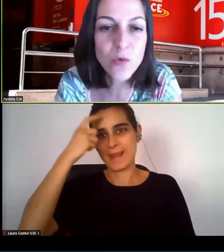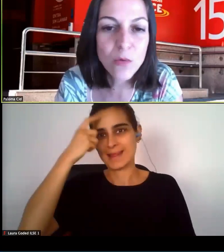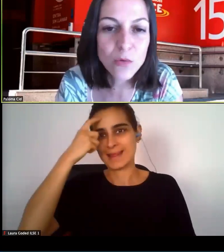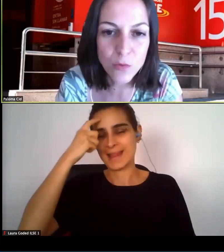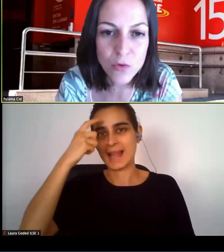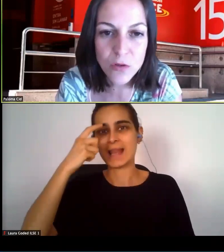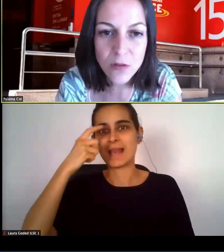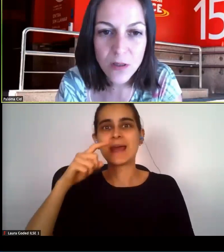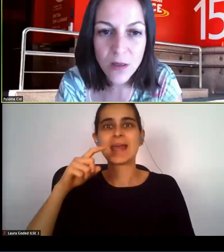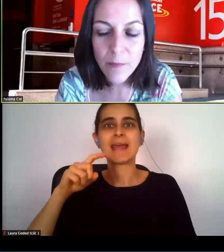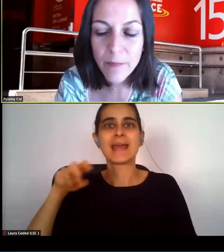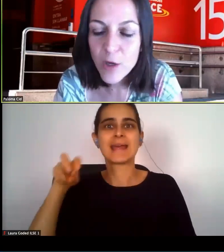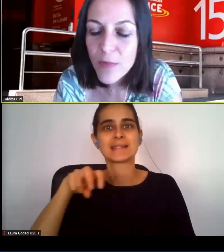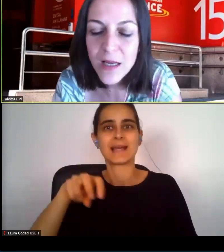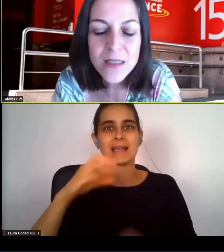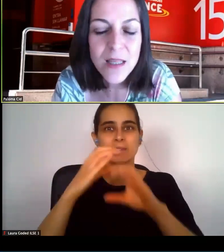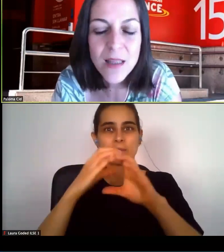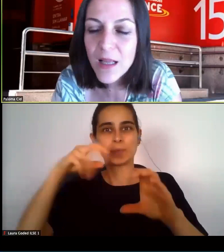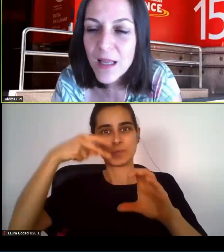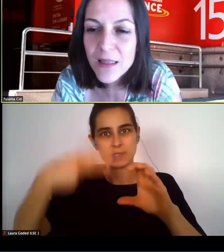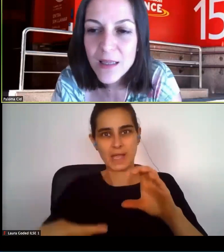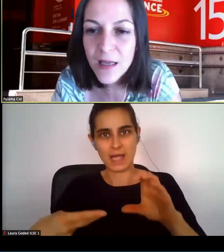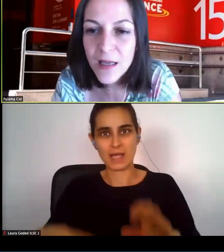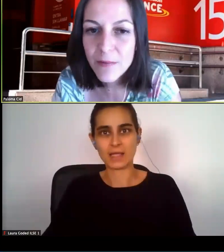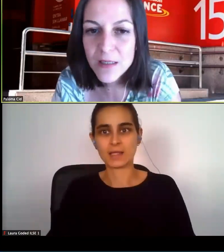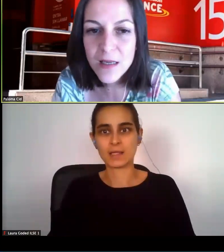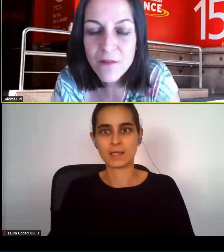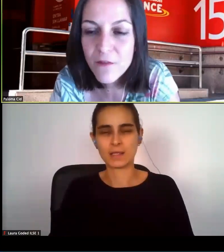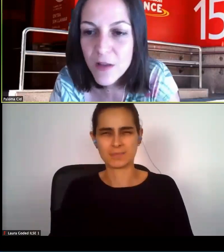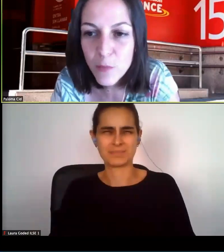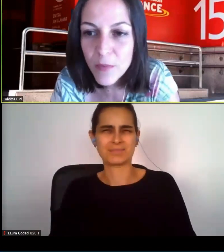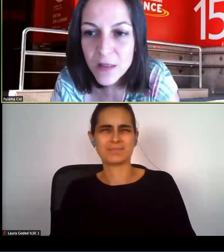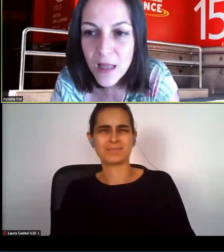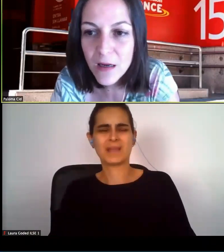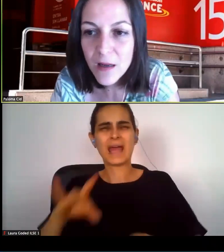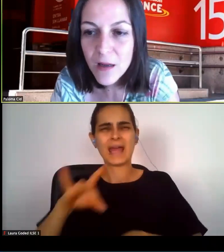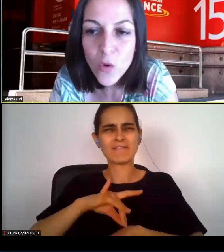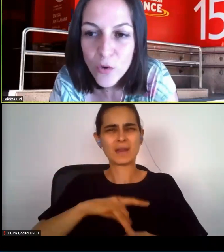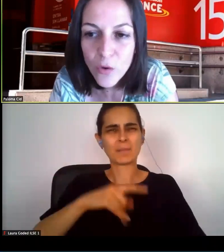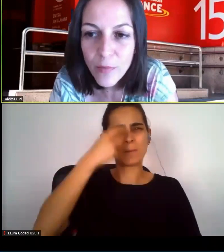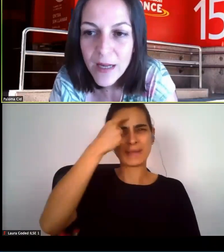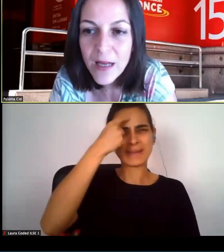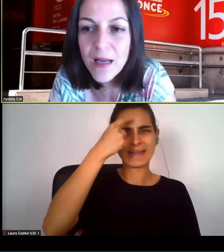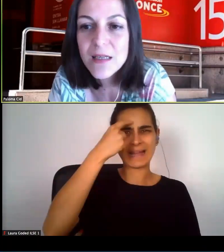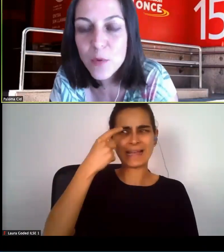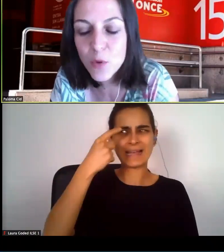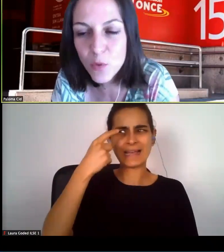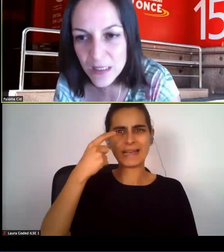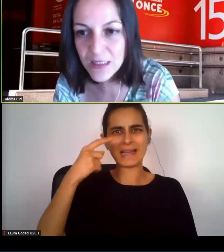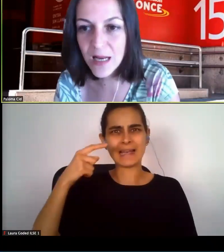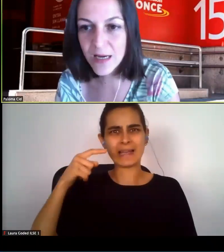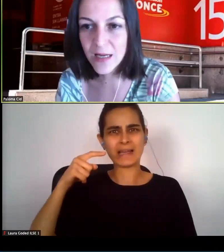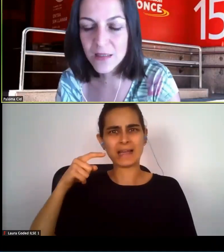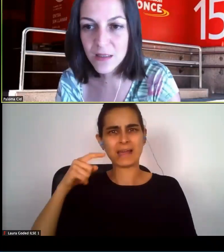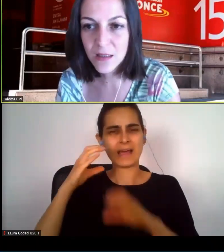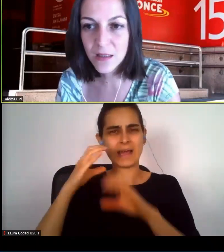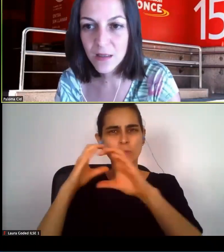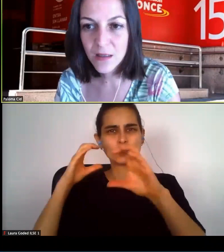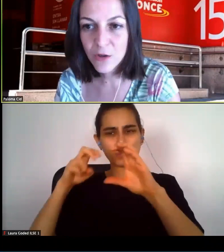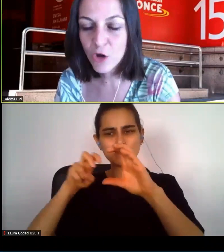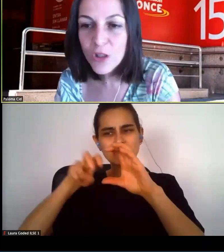de un autobús. ¿Pero me queréis decir qué tiene que ver ser enfermo mental o no para caerse por unas